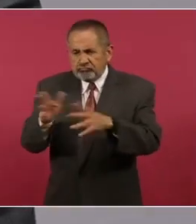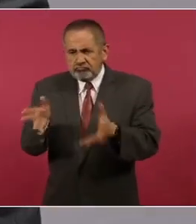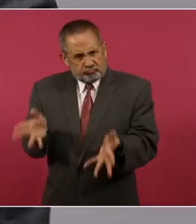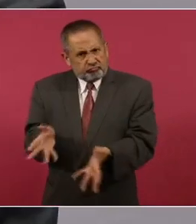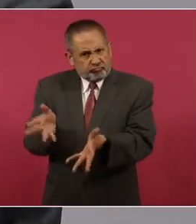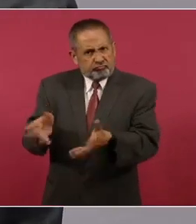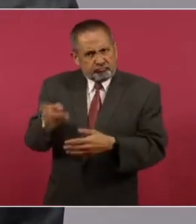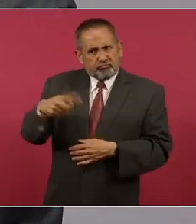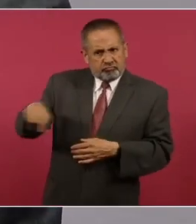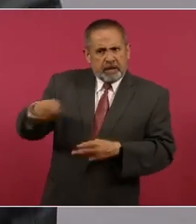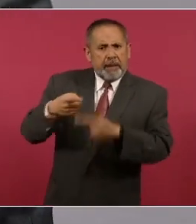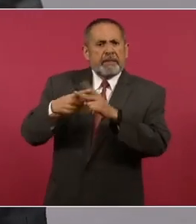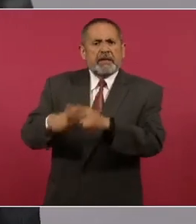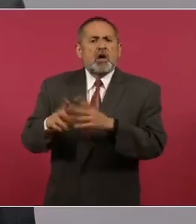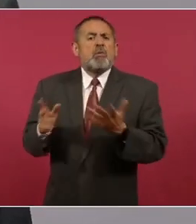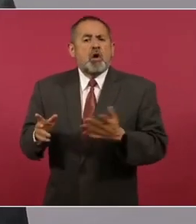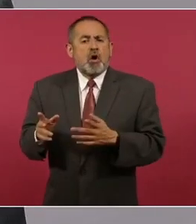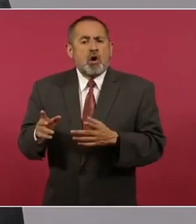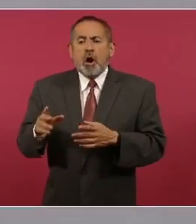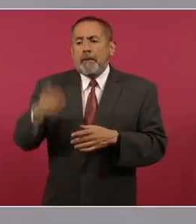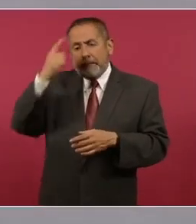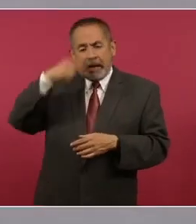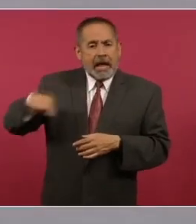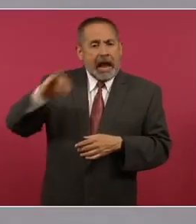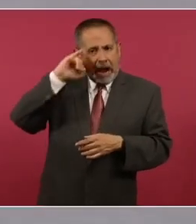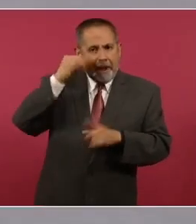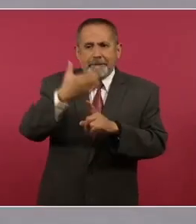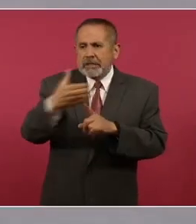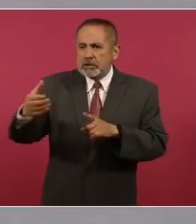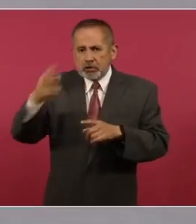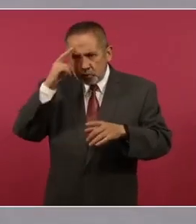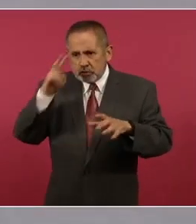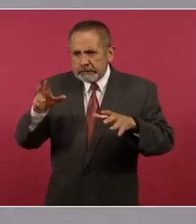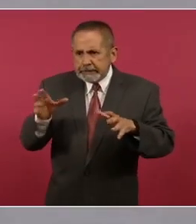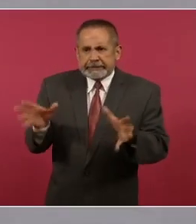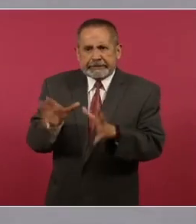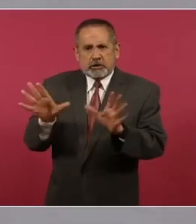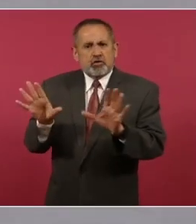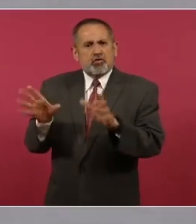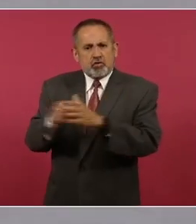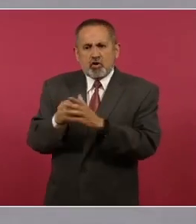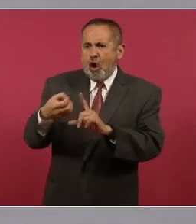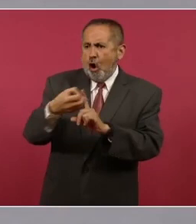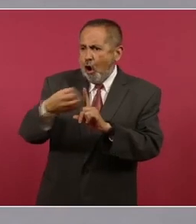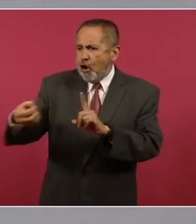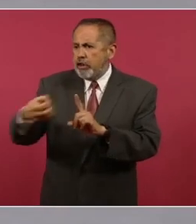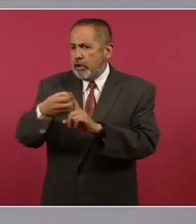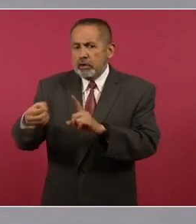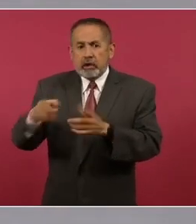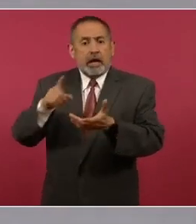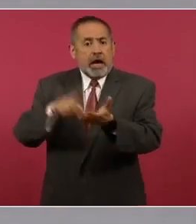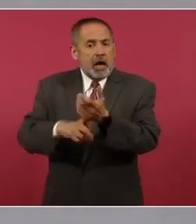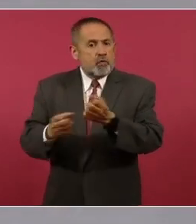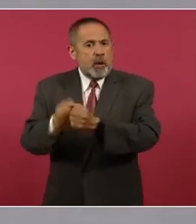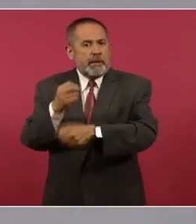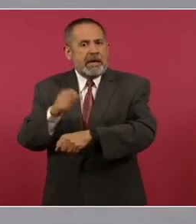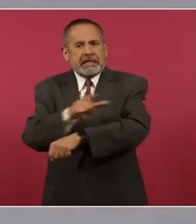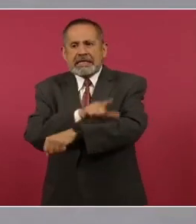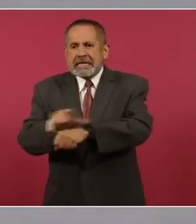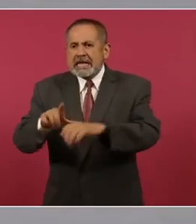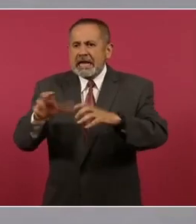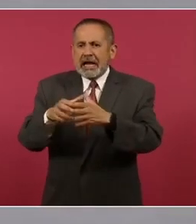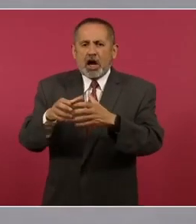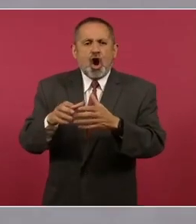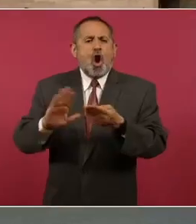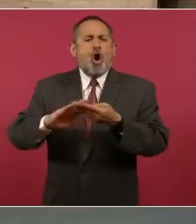organización de los campesinos de México. Con ese propósito se crearon las ligas de